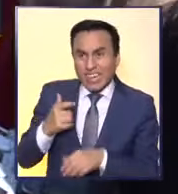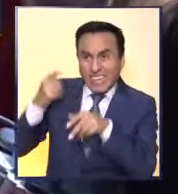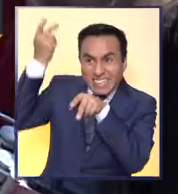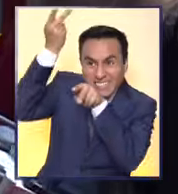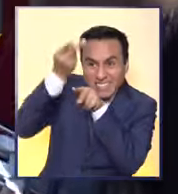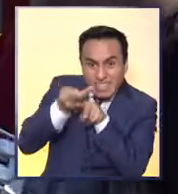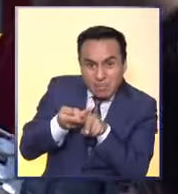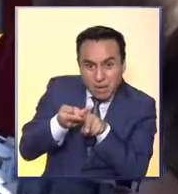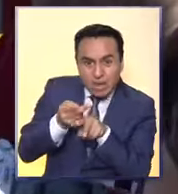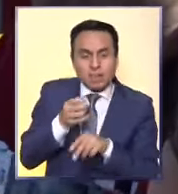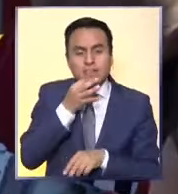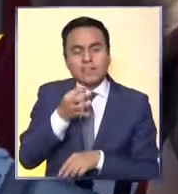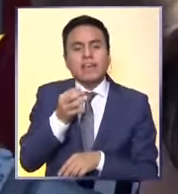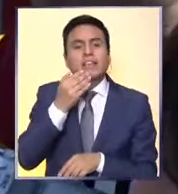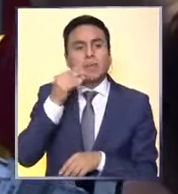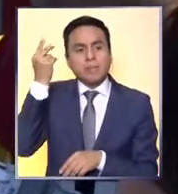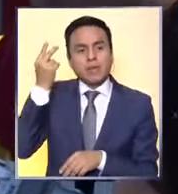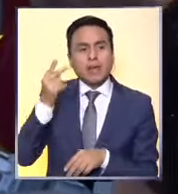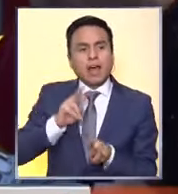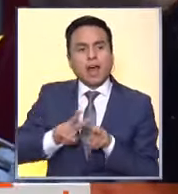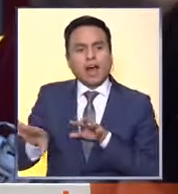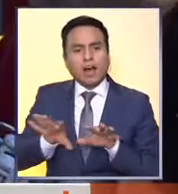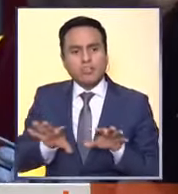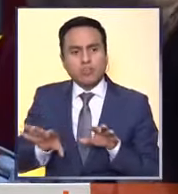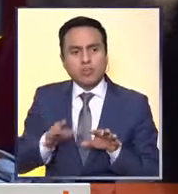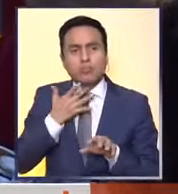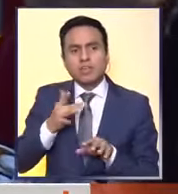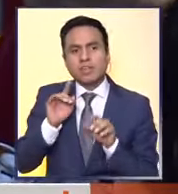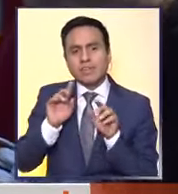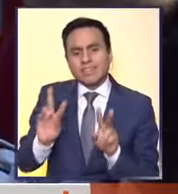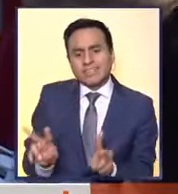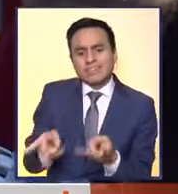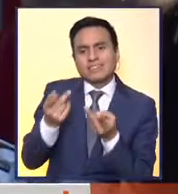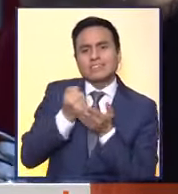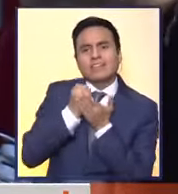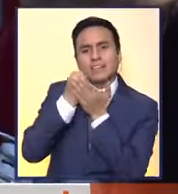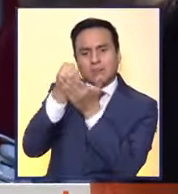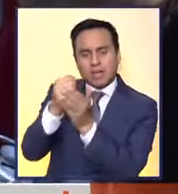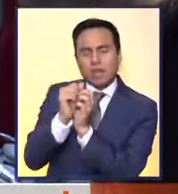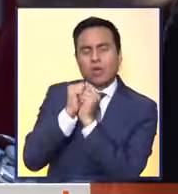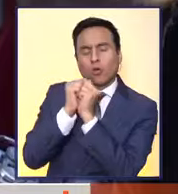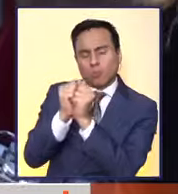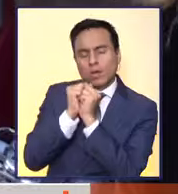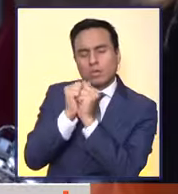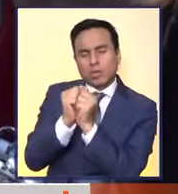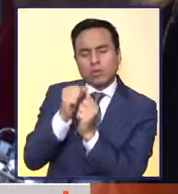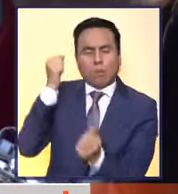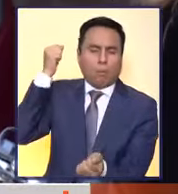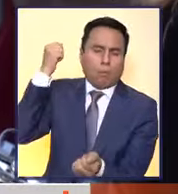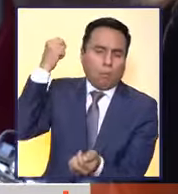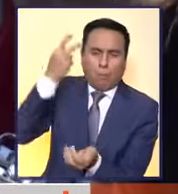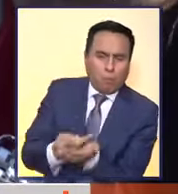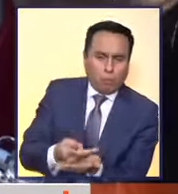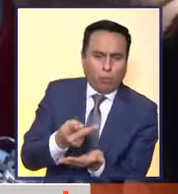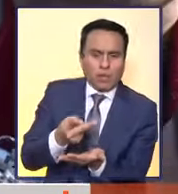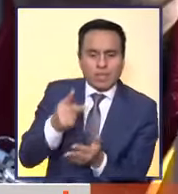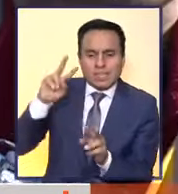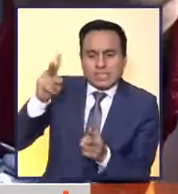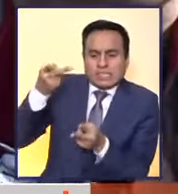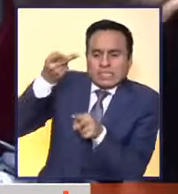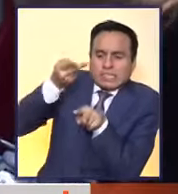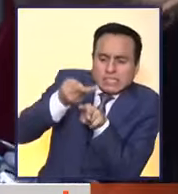él también en una acción por querer salvar a su compañero de un mayor impacto trata de